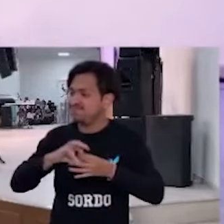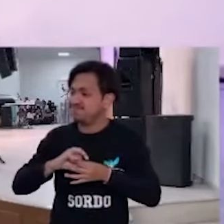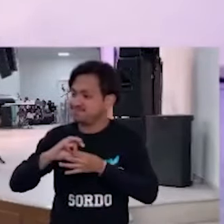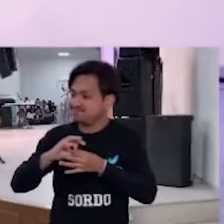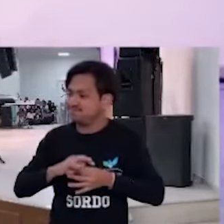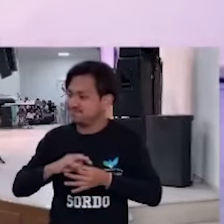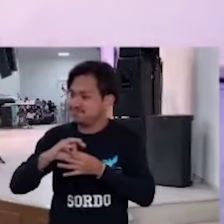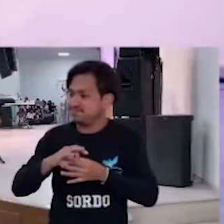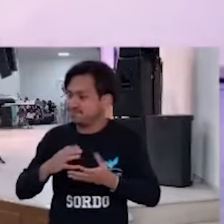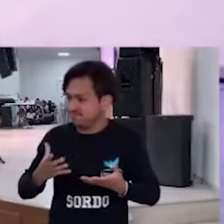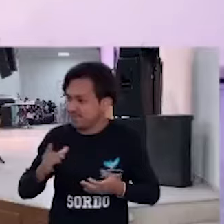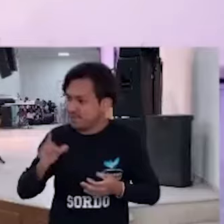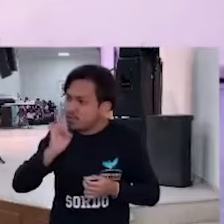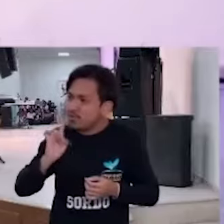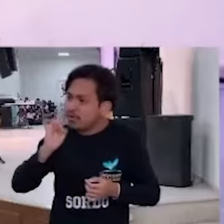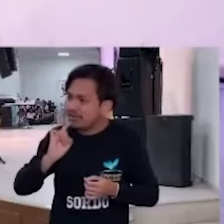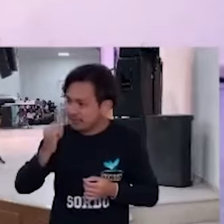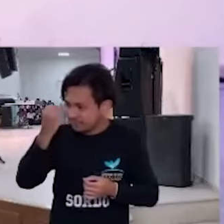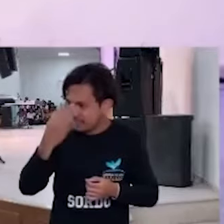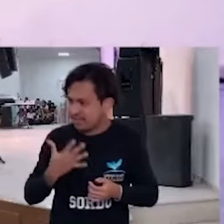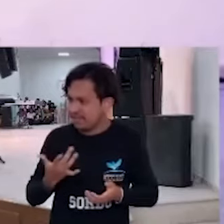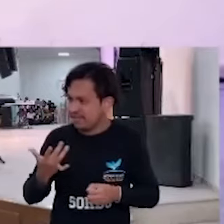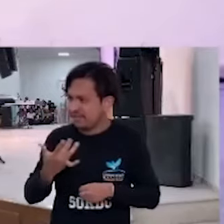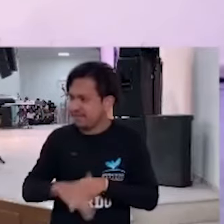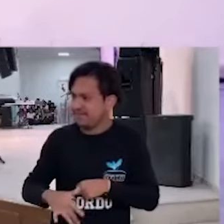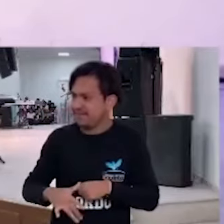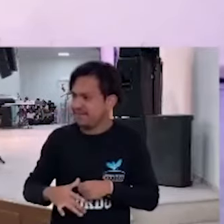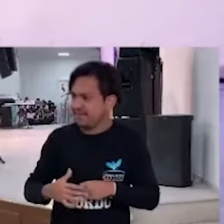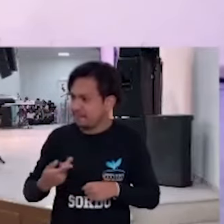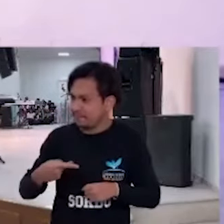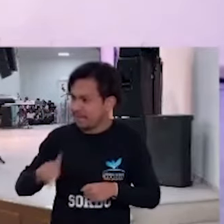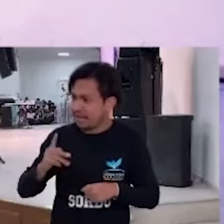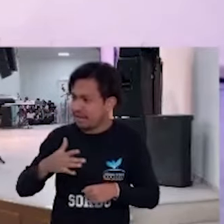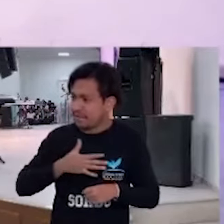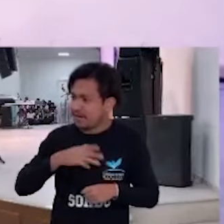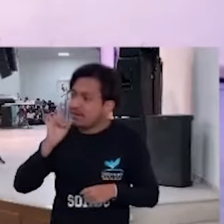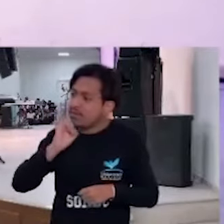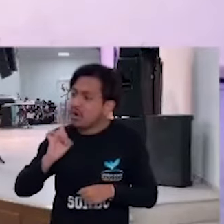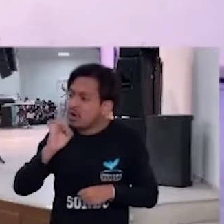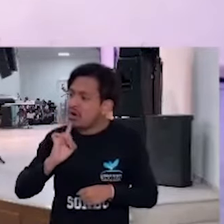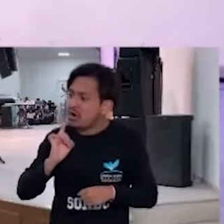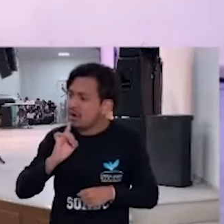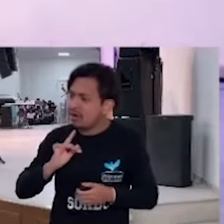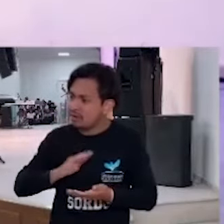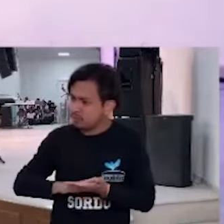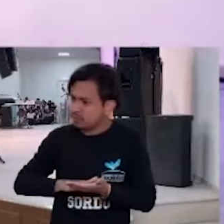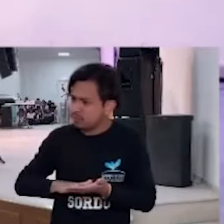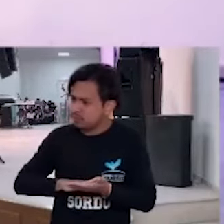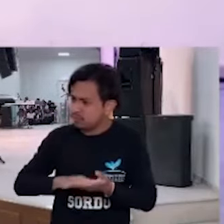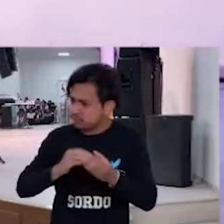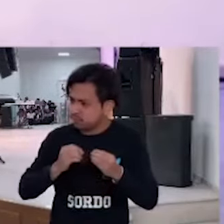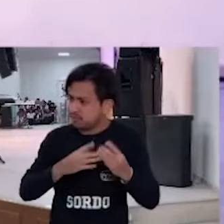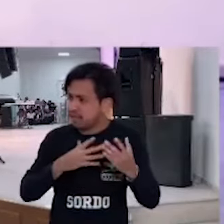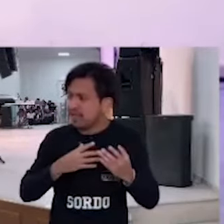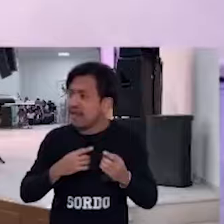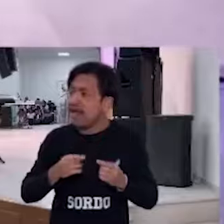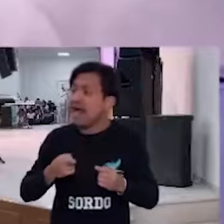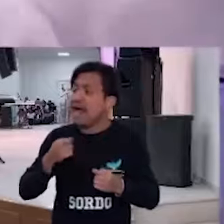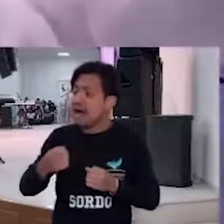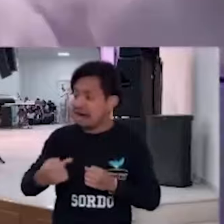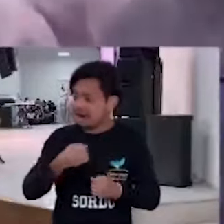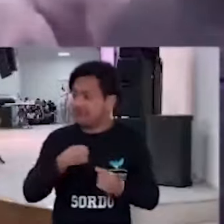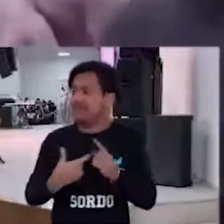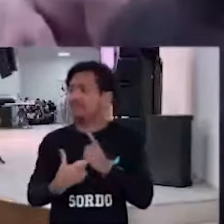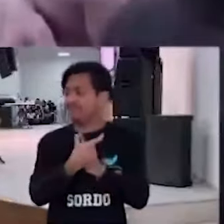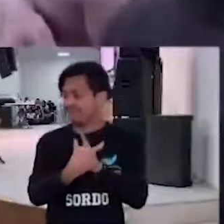mirar a una virgen. ¿Sí? Y imagínense, y ese tipo de fotos, ¿no? Entonces, puede despertar